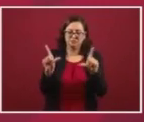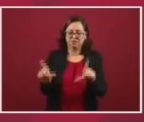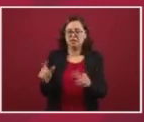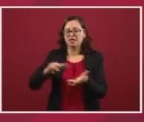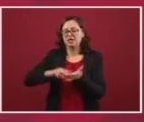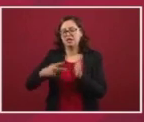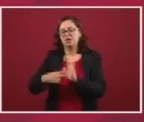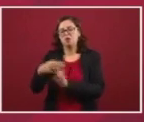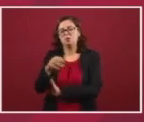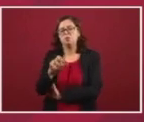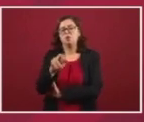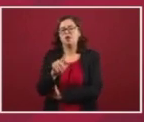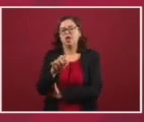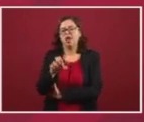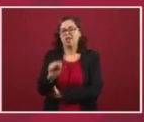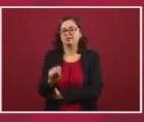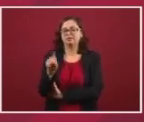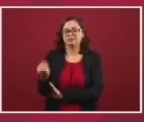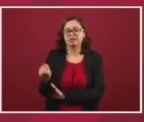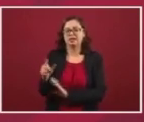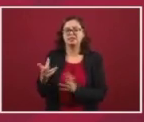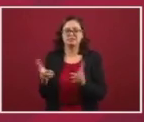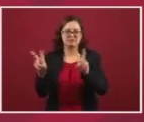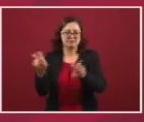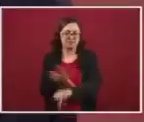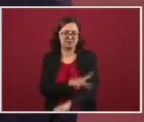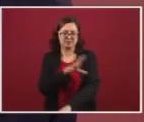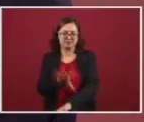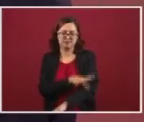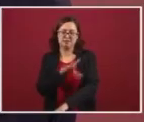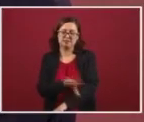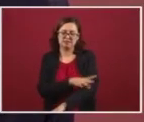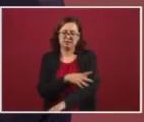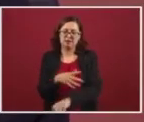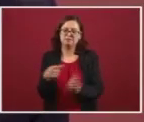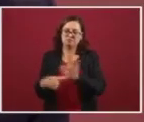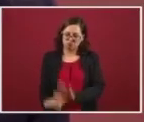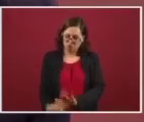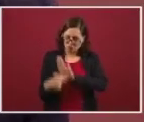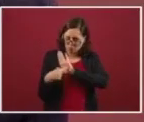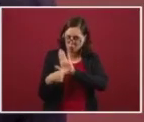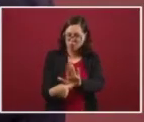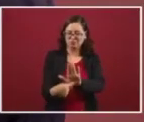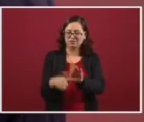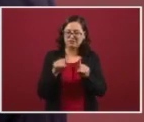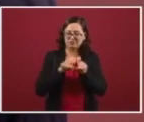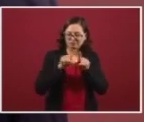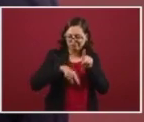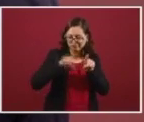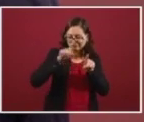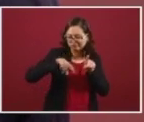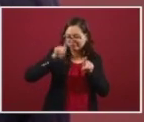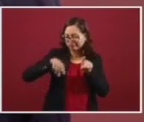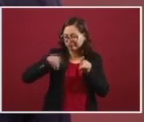Mar, que tiene que ver con generación de energía, a mostrarles cómo